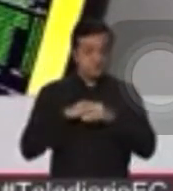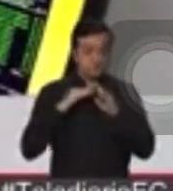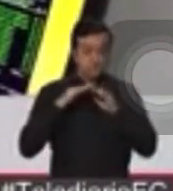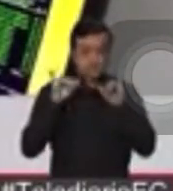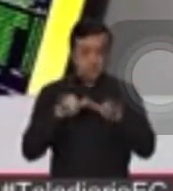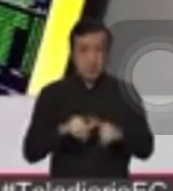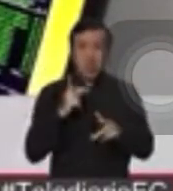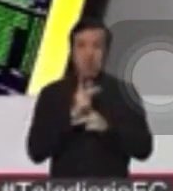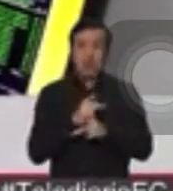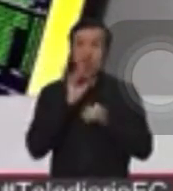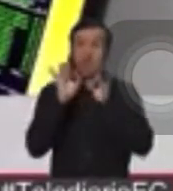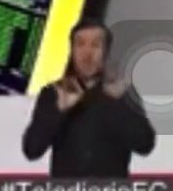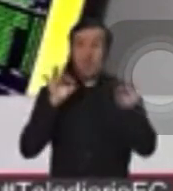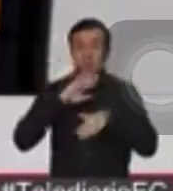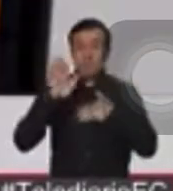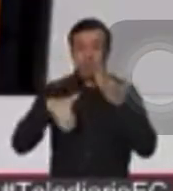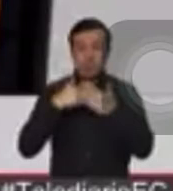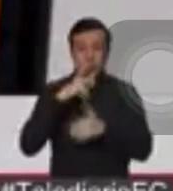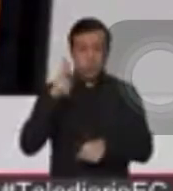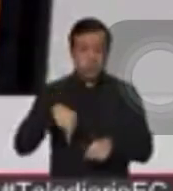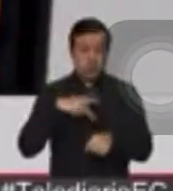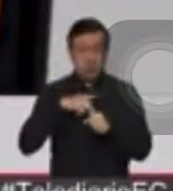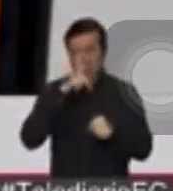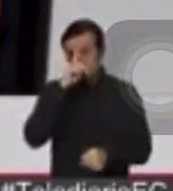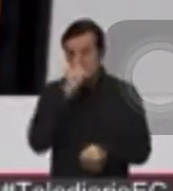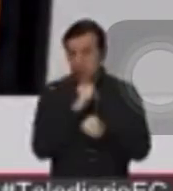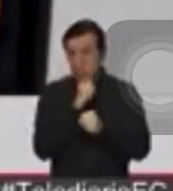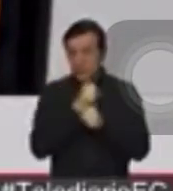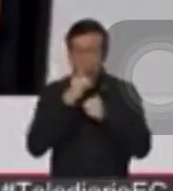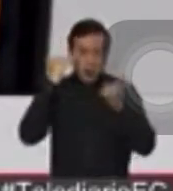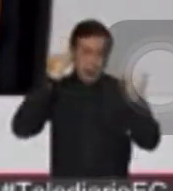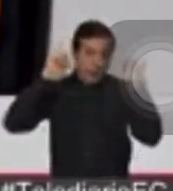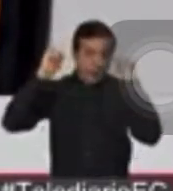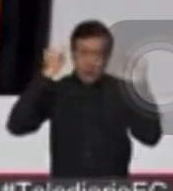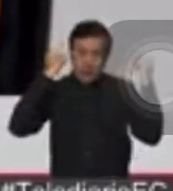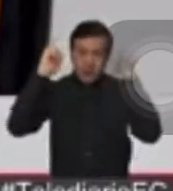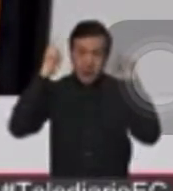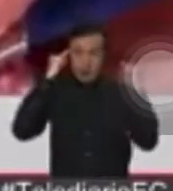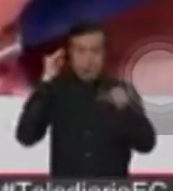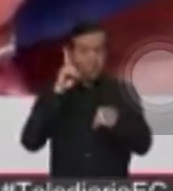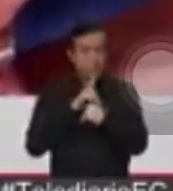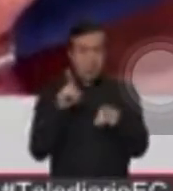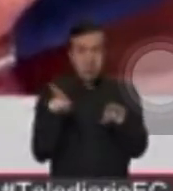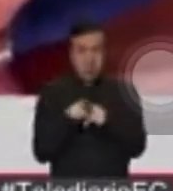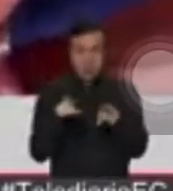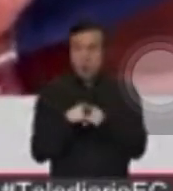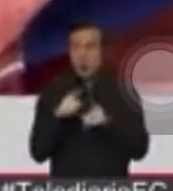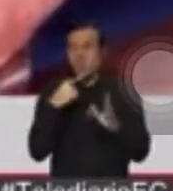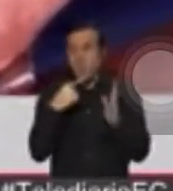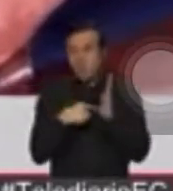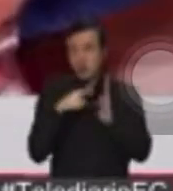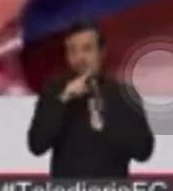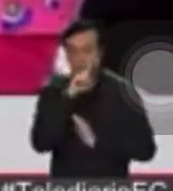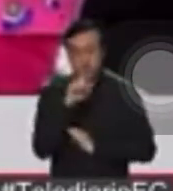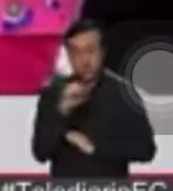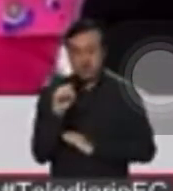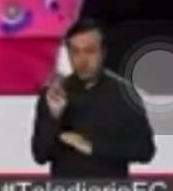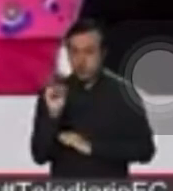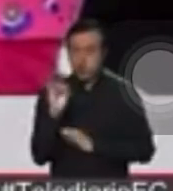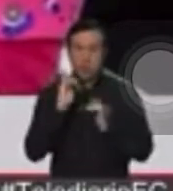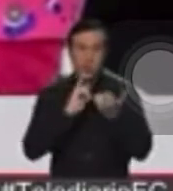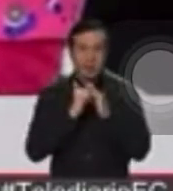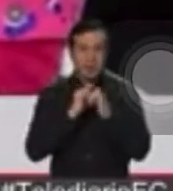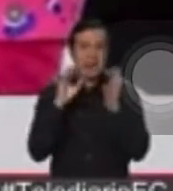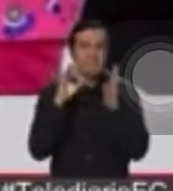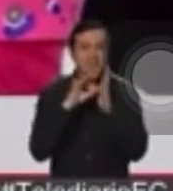propagación del COVID, todas las profesiones han debido reinventarse y la medicina no se escapa. Aplicaciones como Zoom, WhatsApp, Facebook y otras